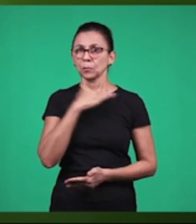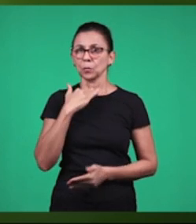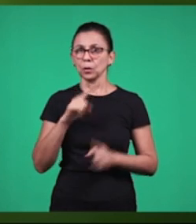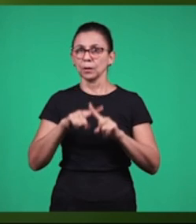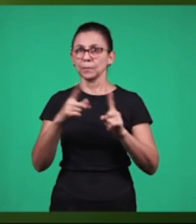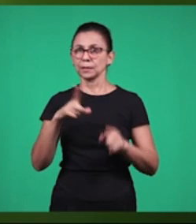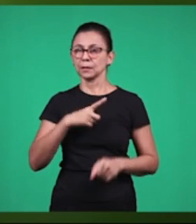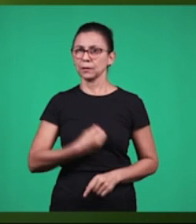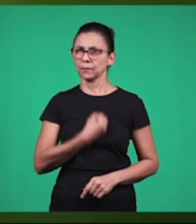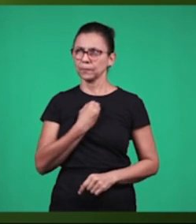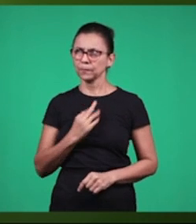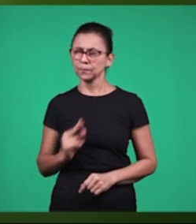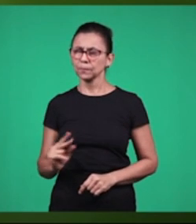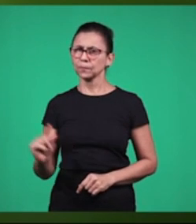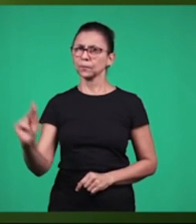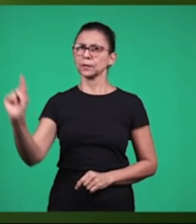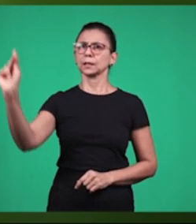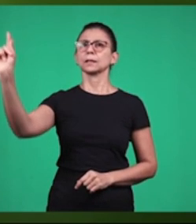eterna. Entonces,